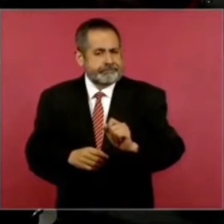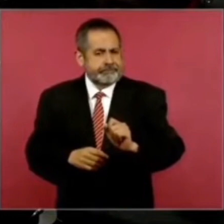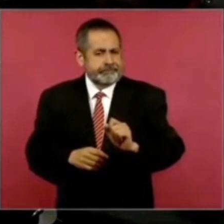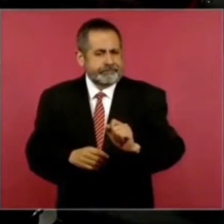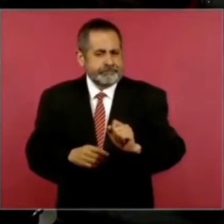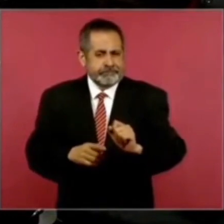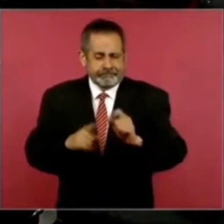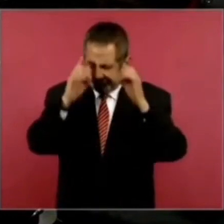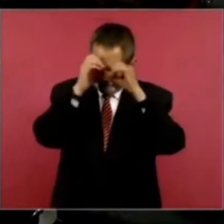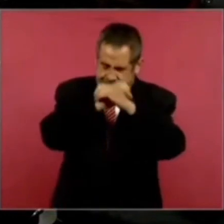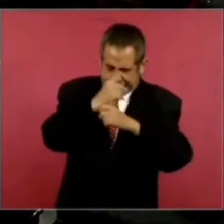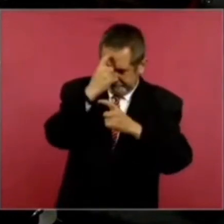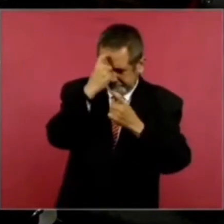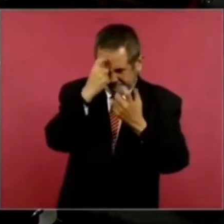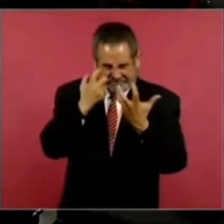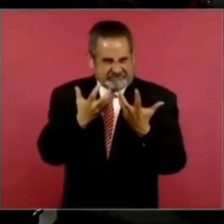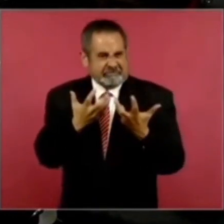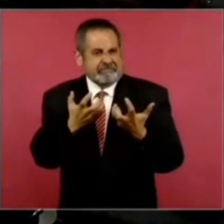obnubila.